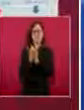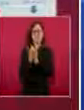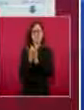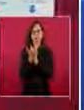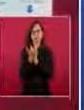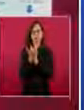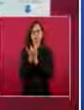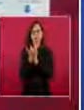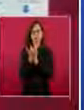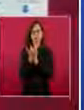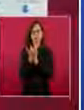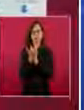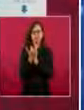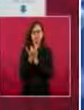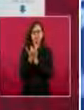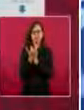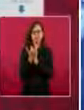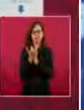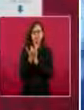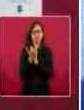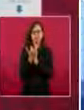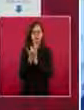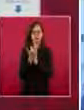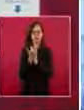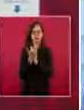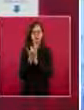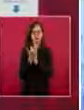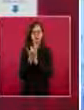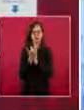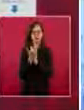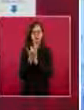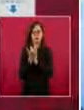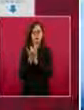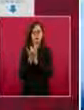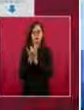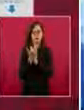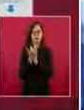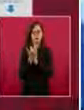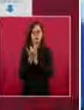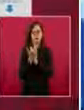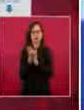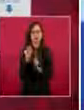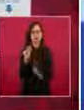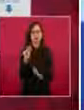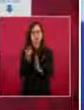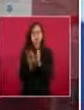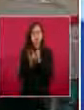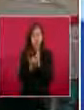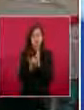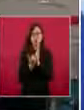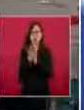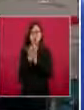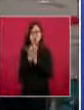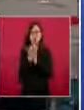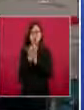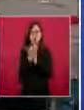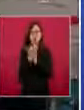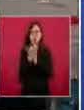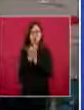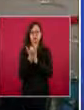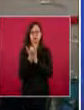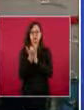nos permite monitorizar los fenómenos políticos, los fenómenos políticos electorales también,